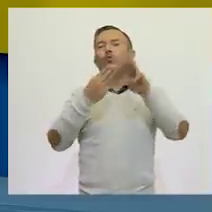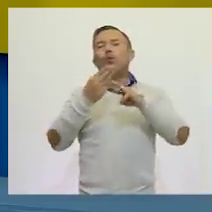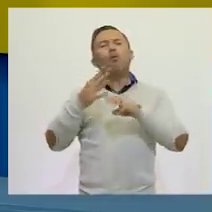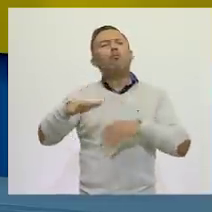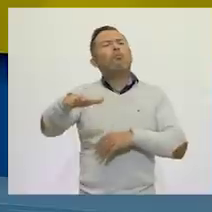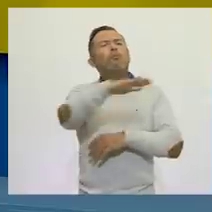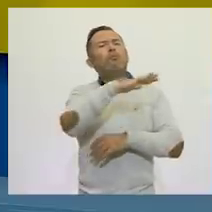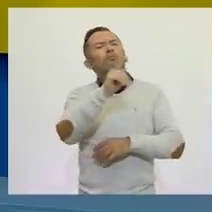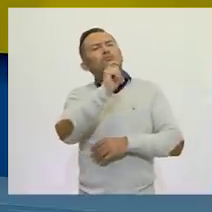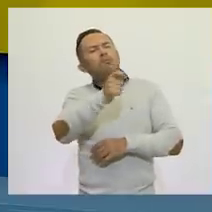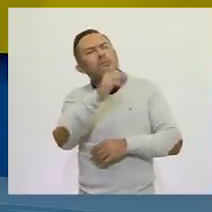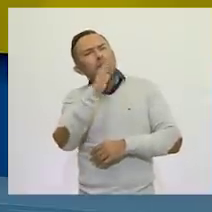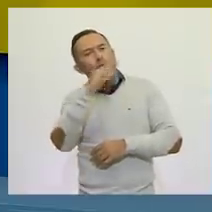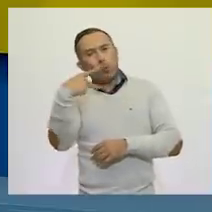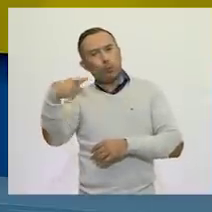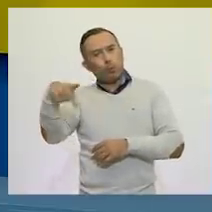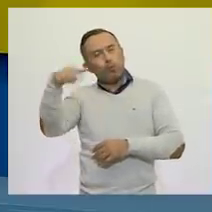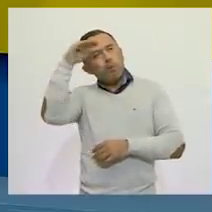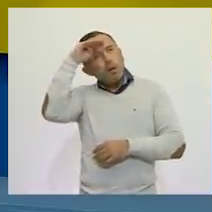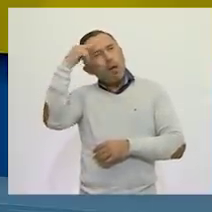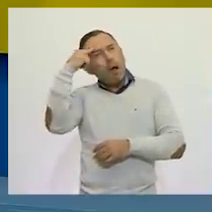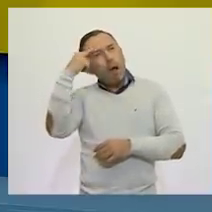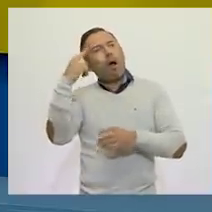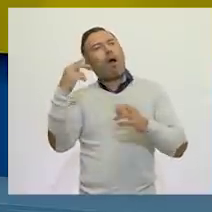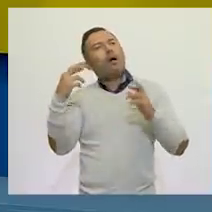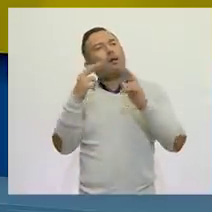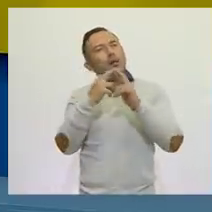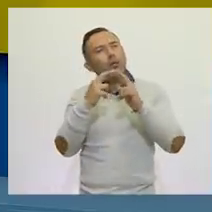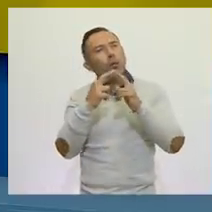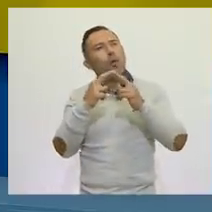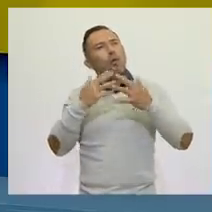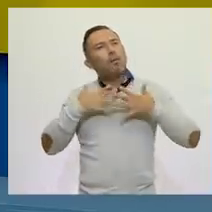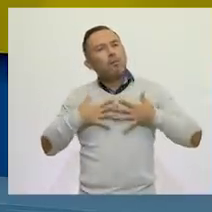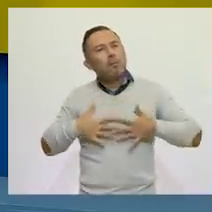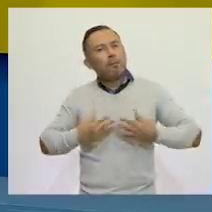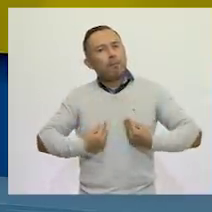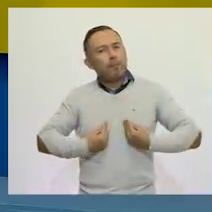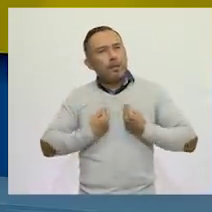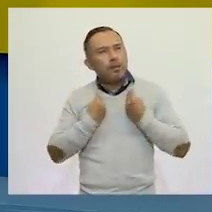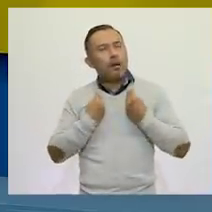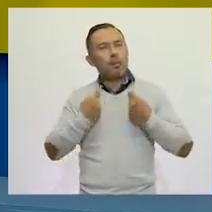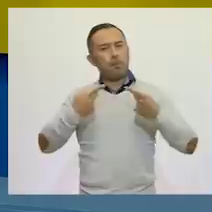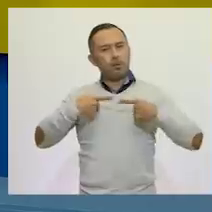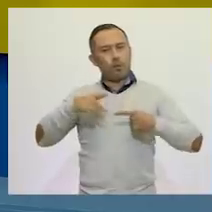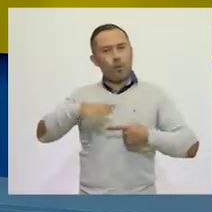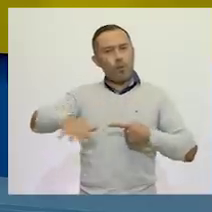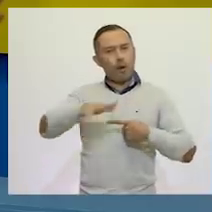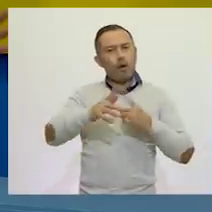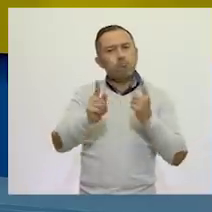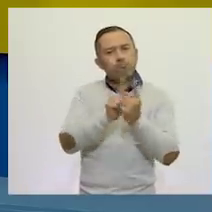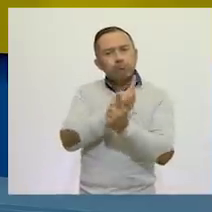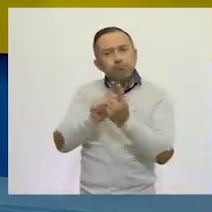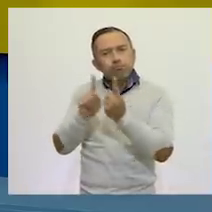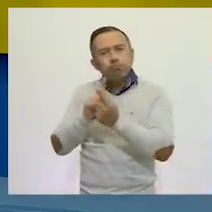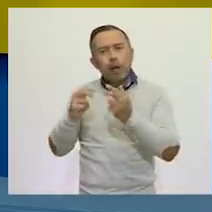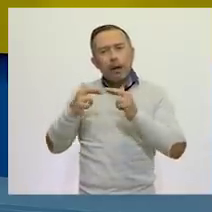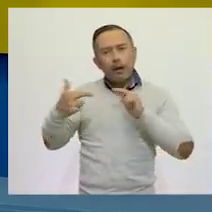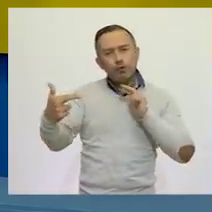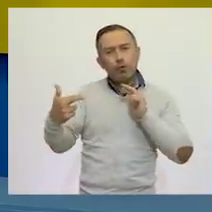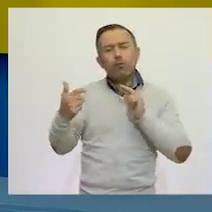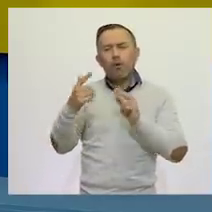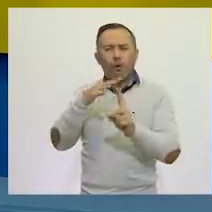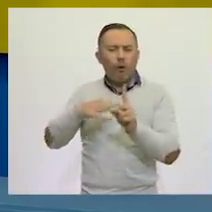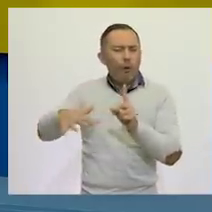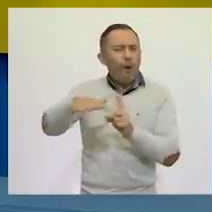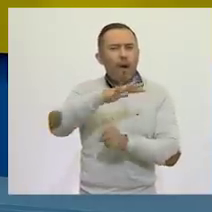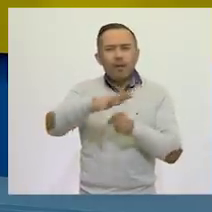en la cual los humanos deben regir su vida y tener relación con las demás personas y con todo lo que les rodea. En